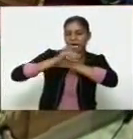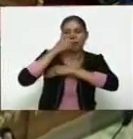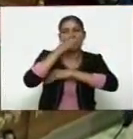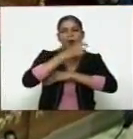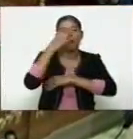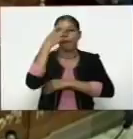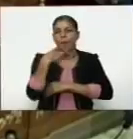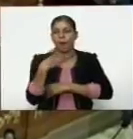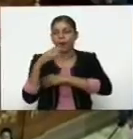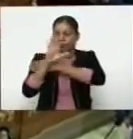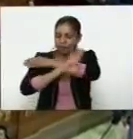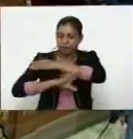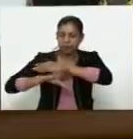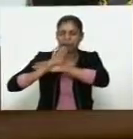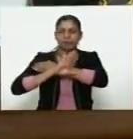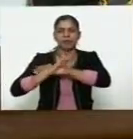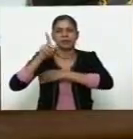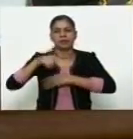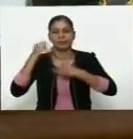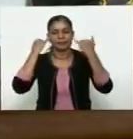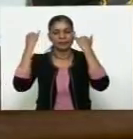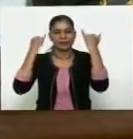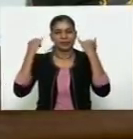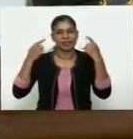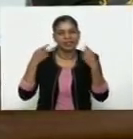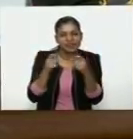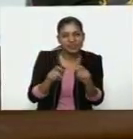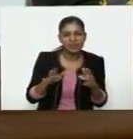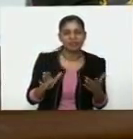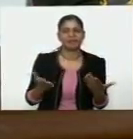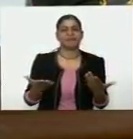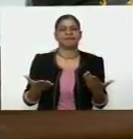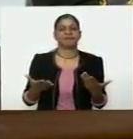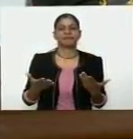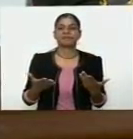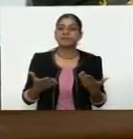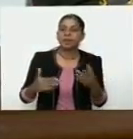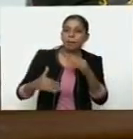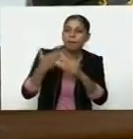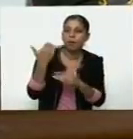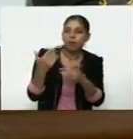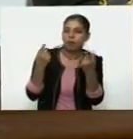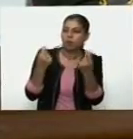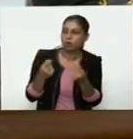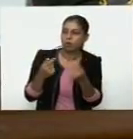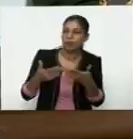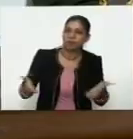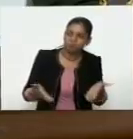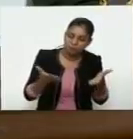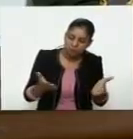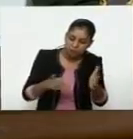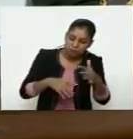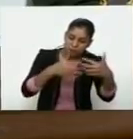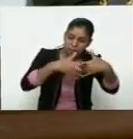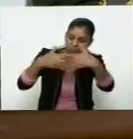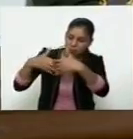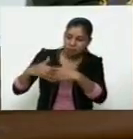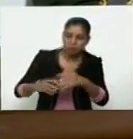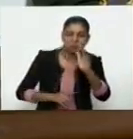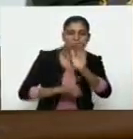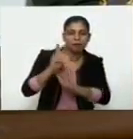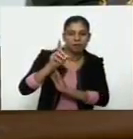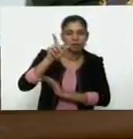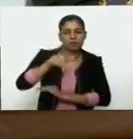como dispositivos para el impulso del modelo económico productivo y el